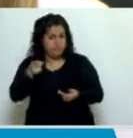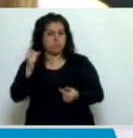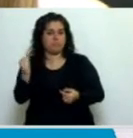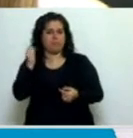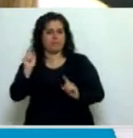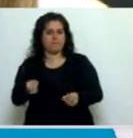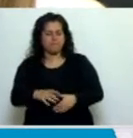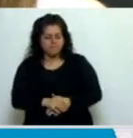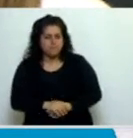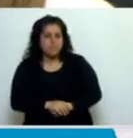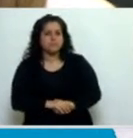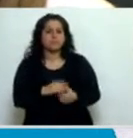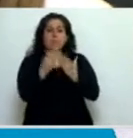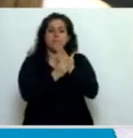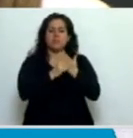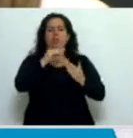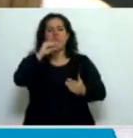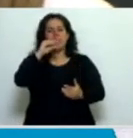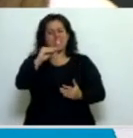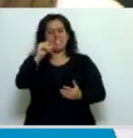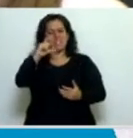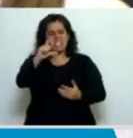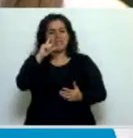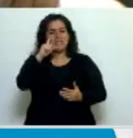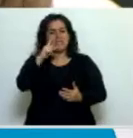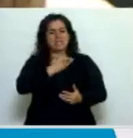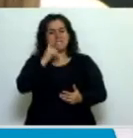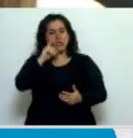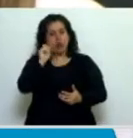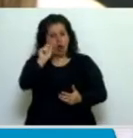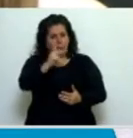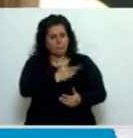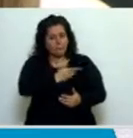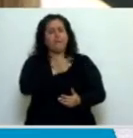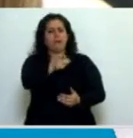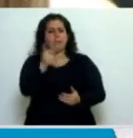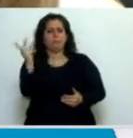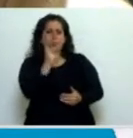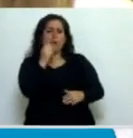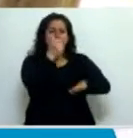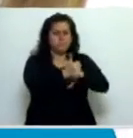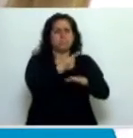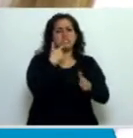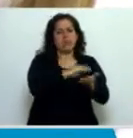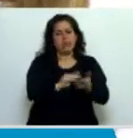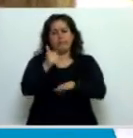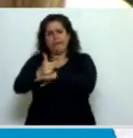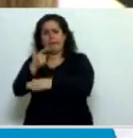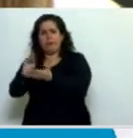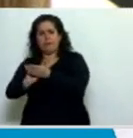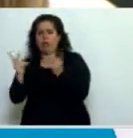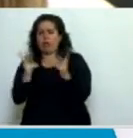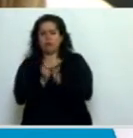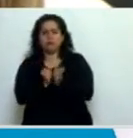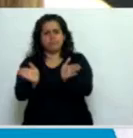Tanto el ministro Kicillof en estos días, en su presentación en el Senado y en diputados, como los distintos